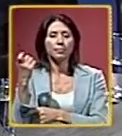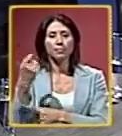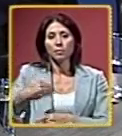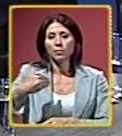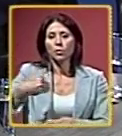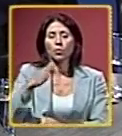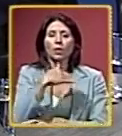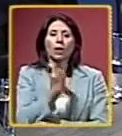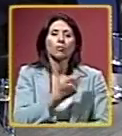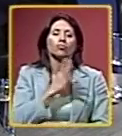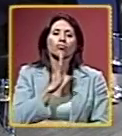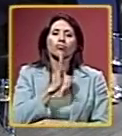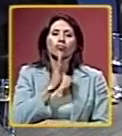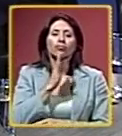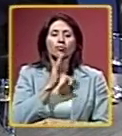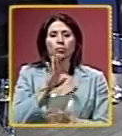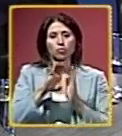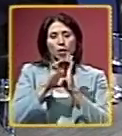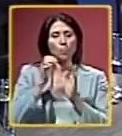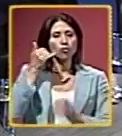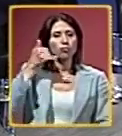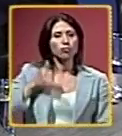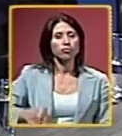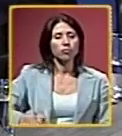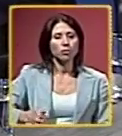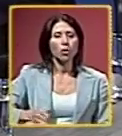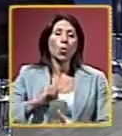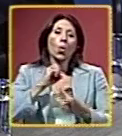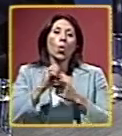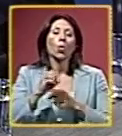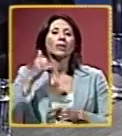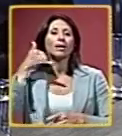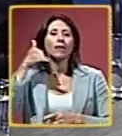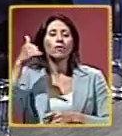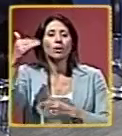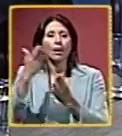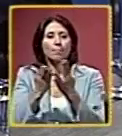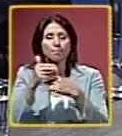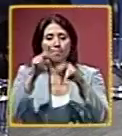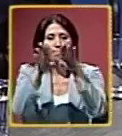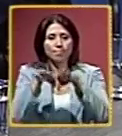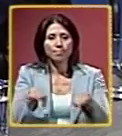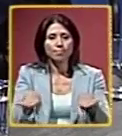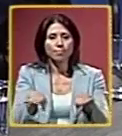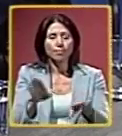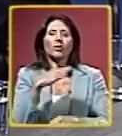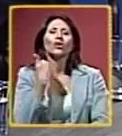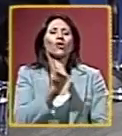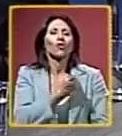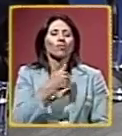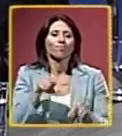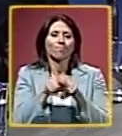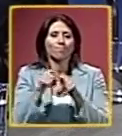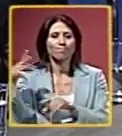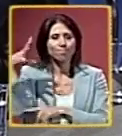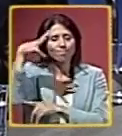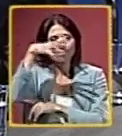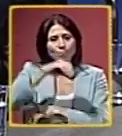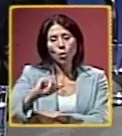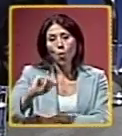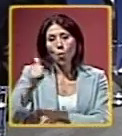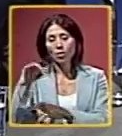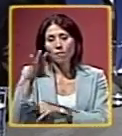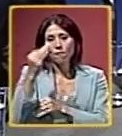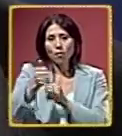cuando hablamos de la telefonía celular y hablamos de la telefonía por internet, se nos hace evidente además que hay otra forma de